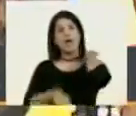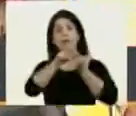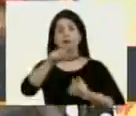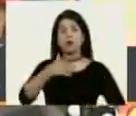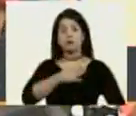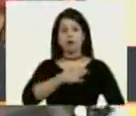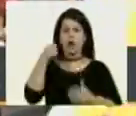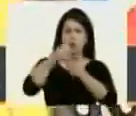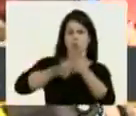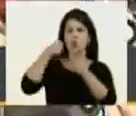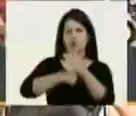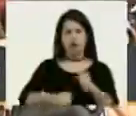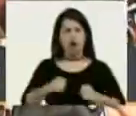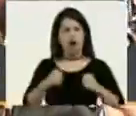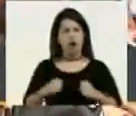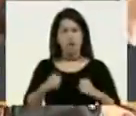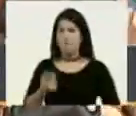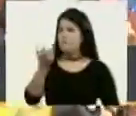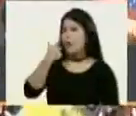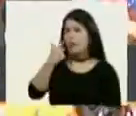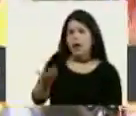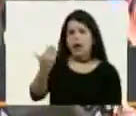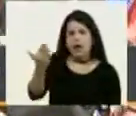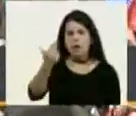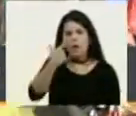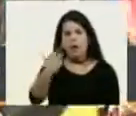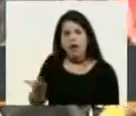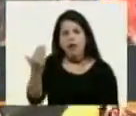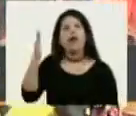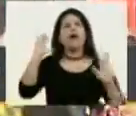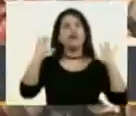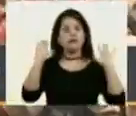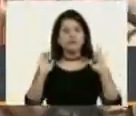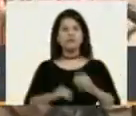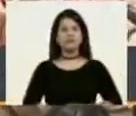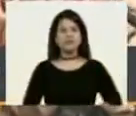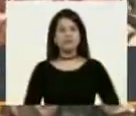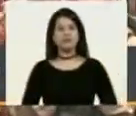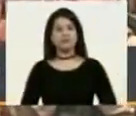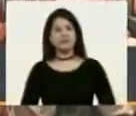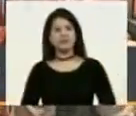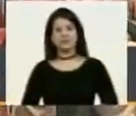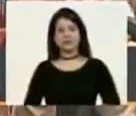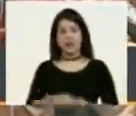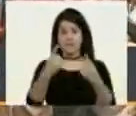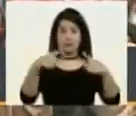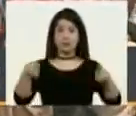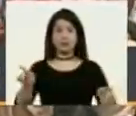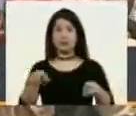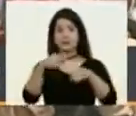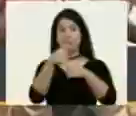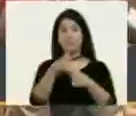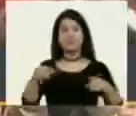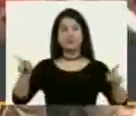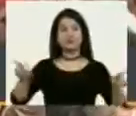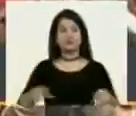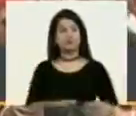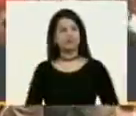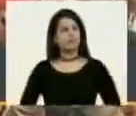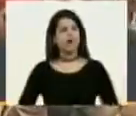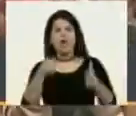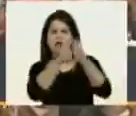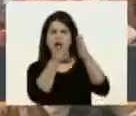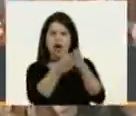luchadoras chavistas? Una explosión, guerra por el territorio, guerra por el petróleo, guerra por el dinero que hay en el portafolio, guerra porque